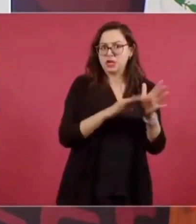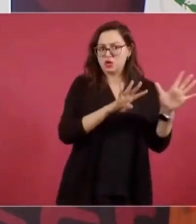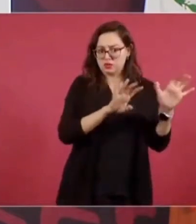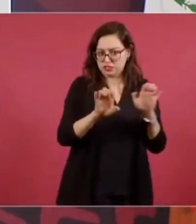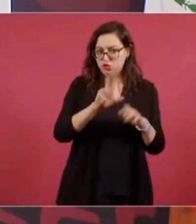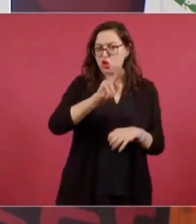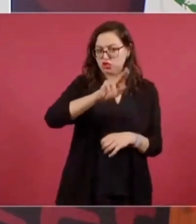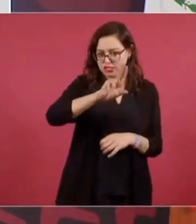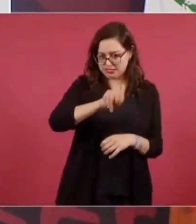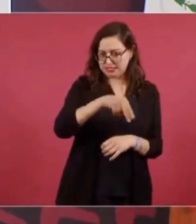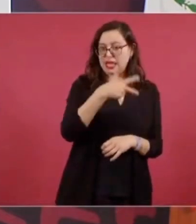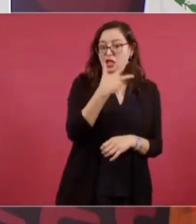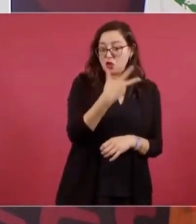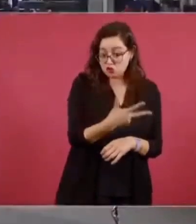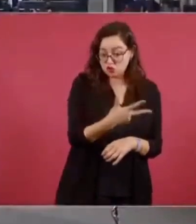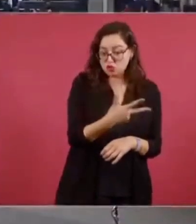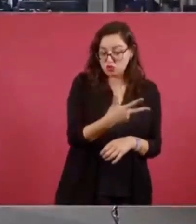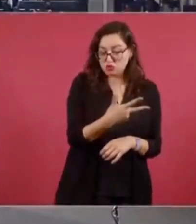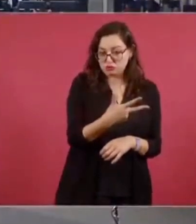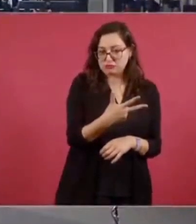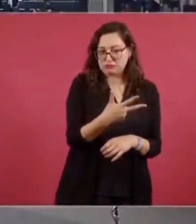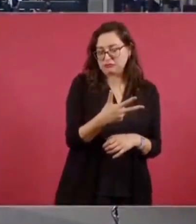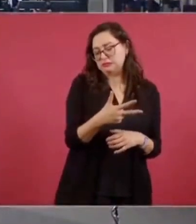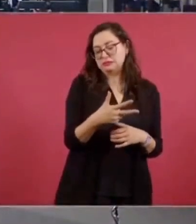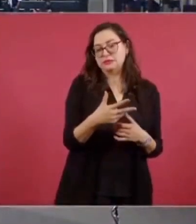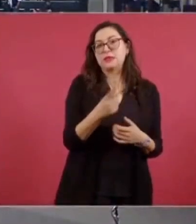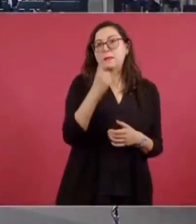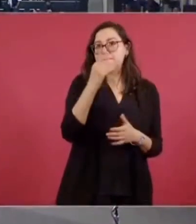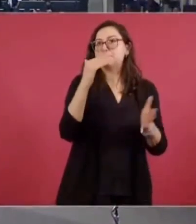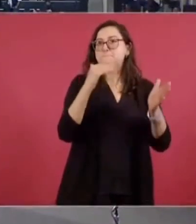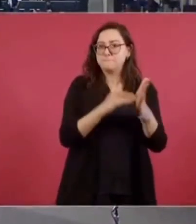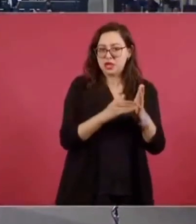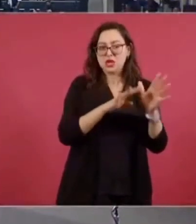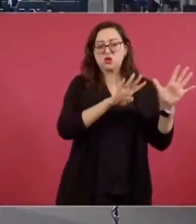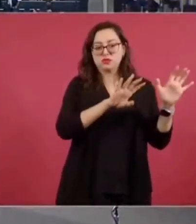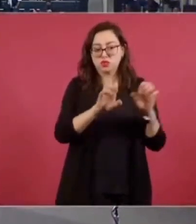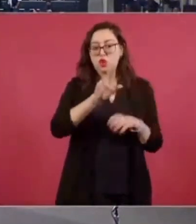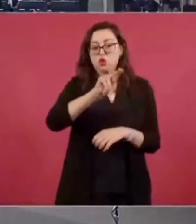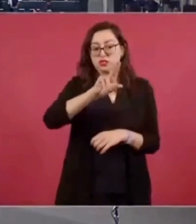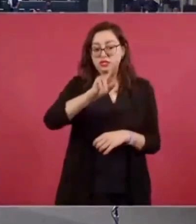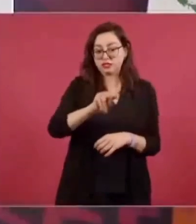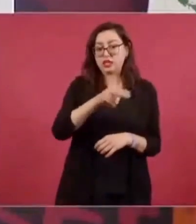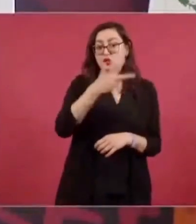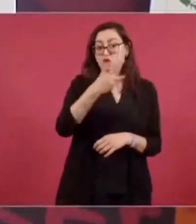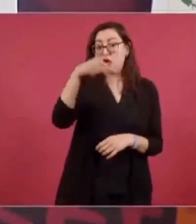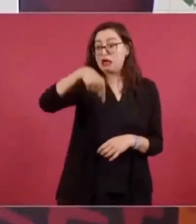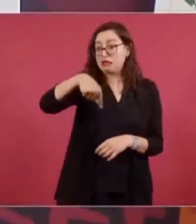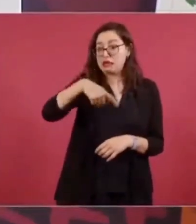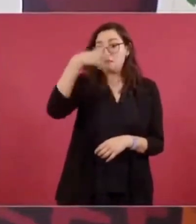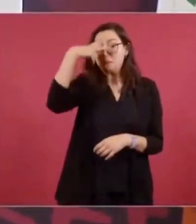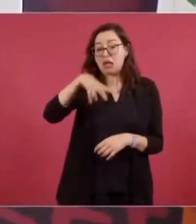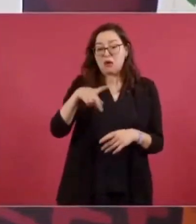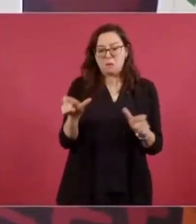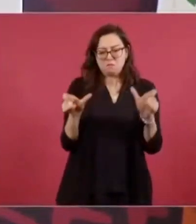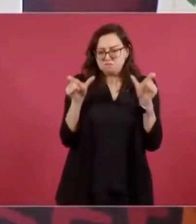1988, que es cuando el fraude, 1988, solo había una familia,